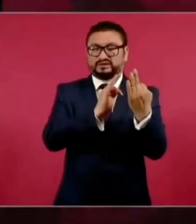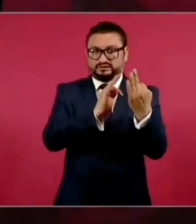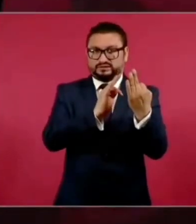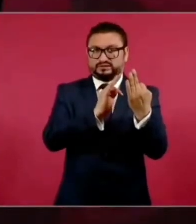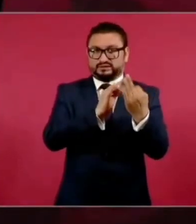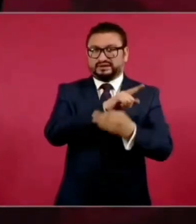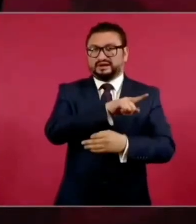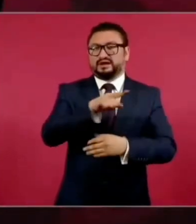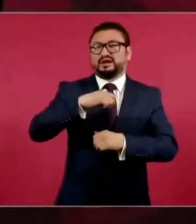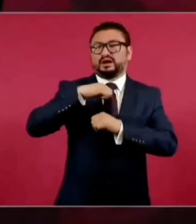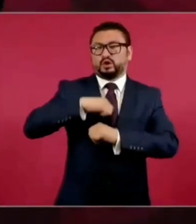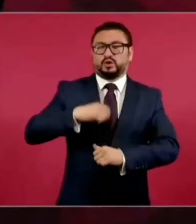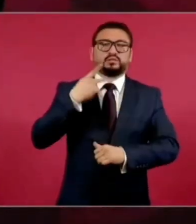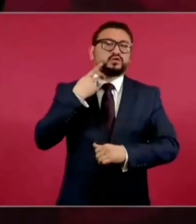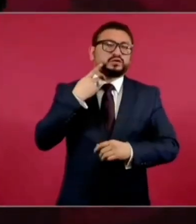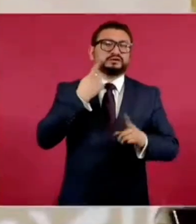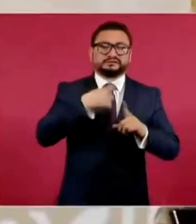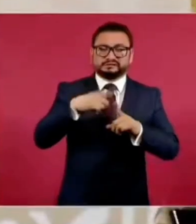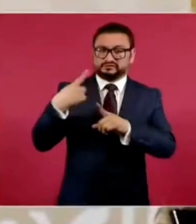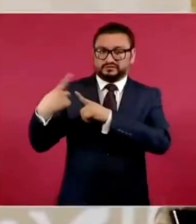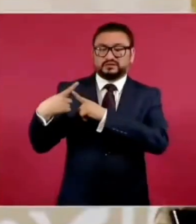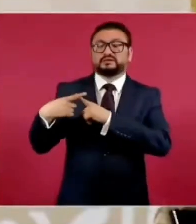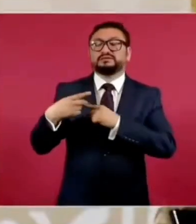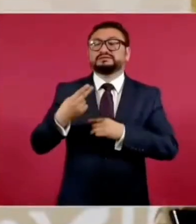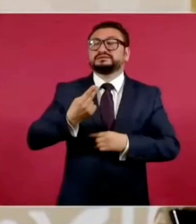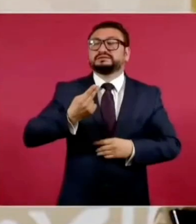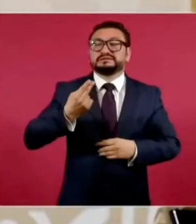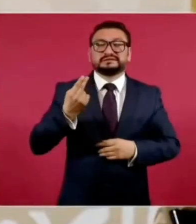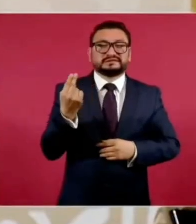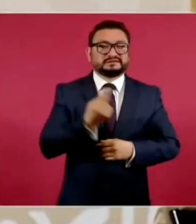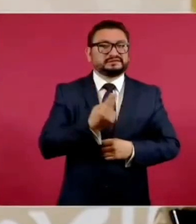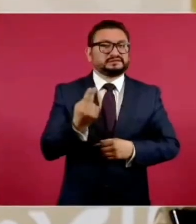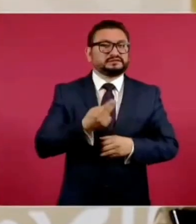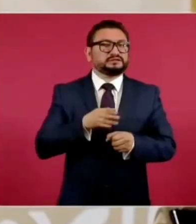del poder se necesita